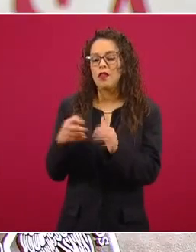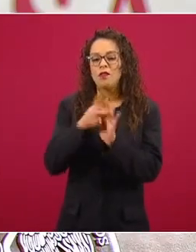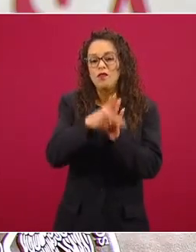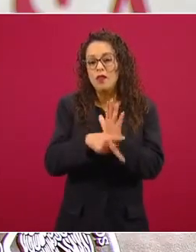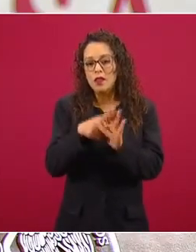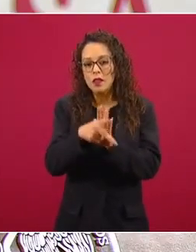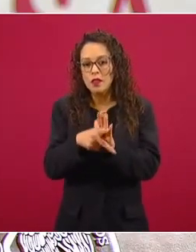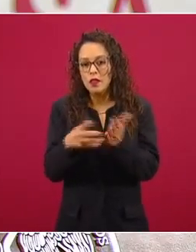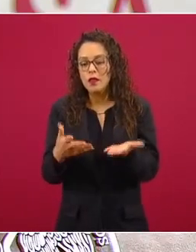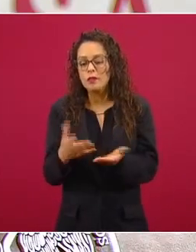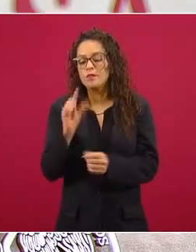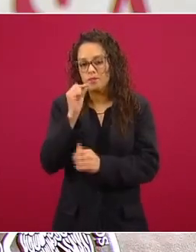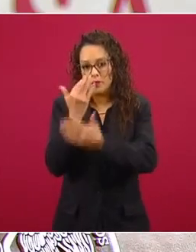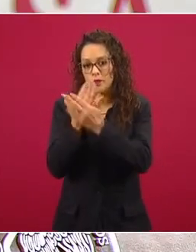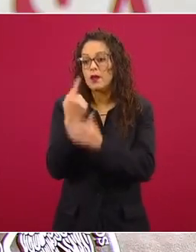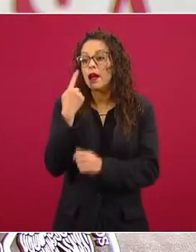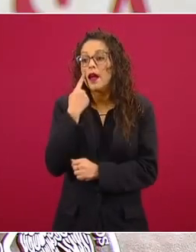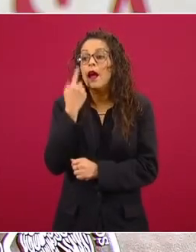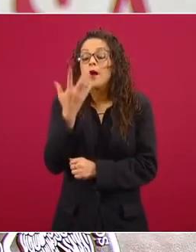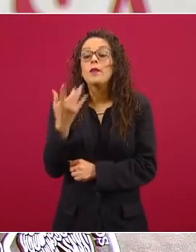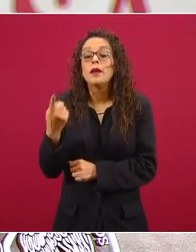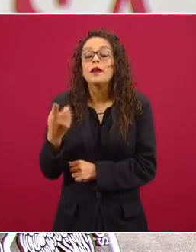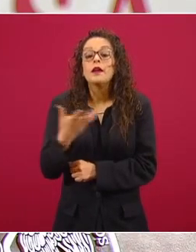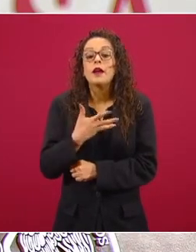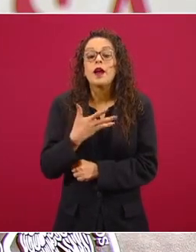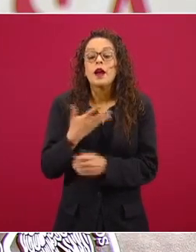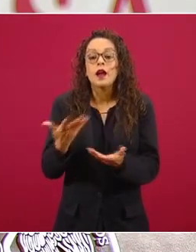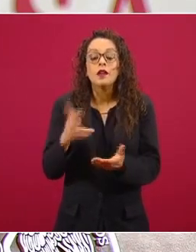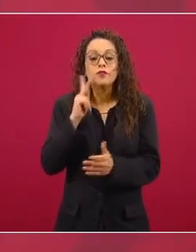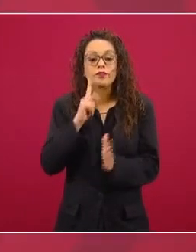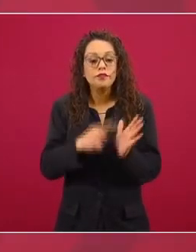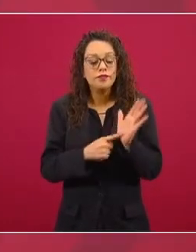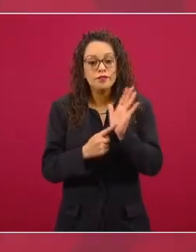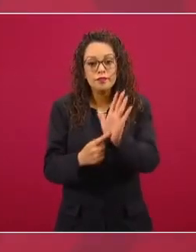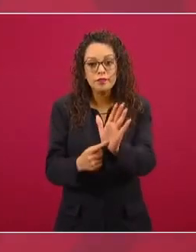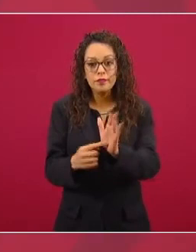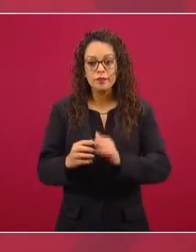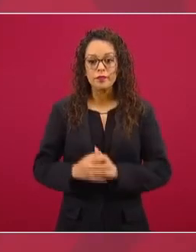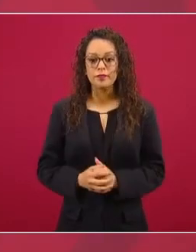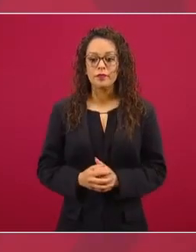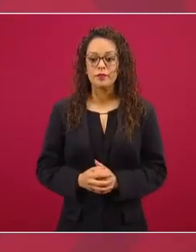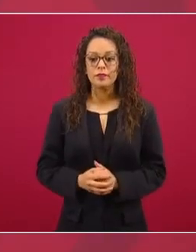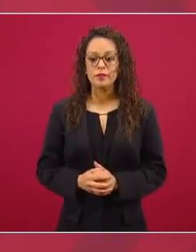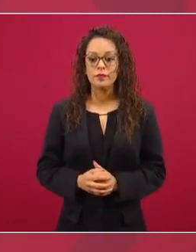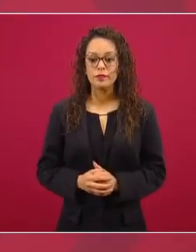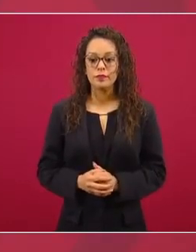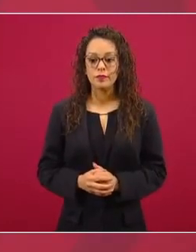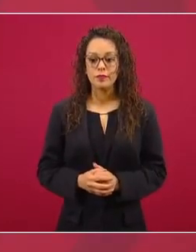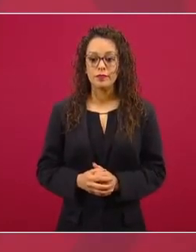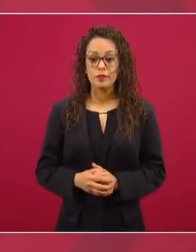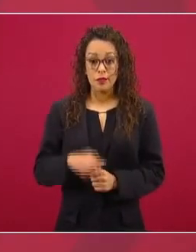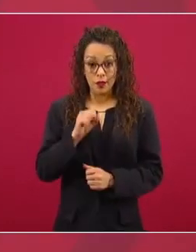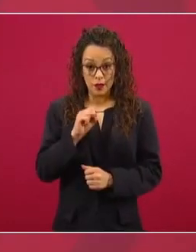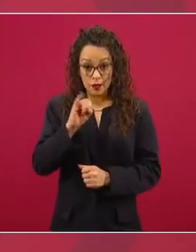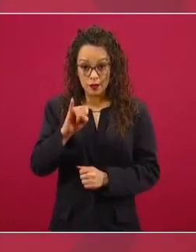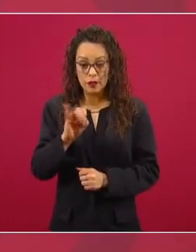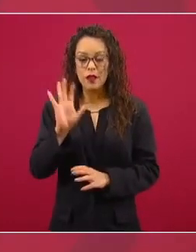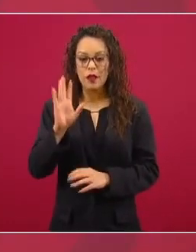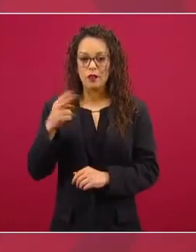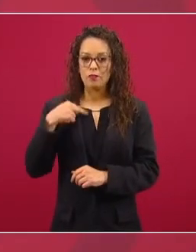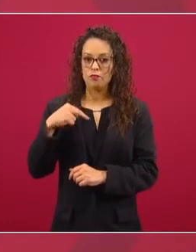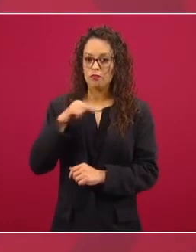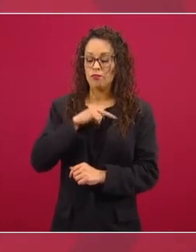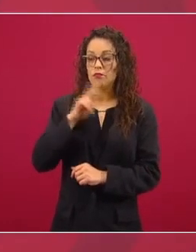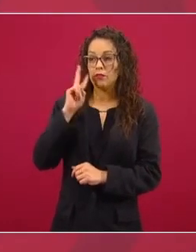sobre esto. Y sí vamos a solicitar nosotros al gobierno de Estados Unidos